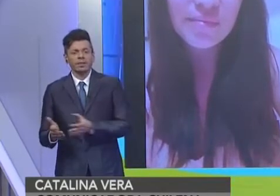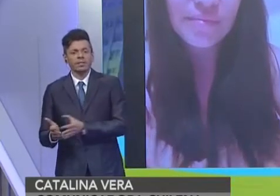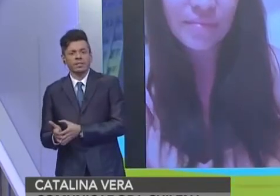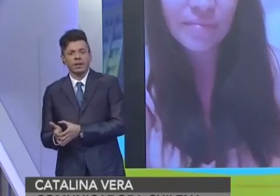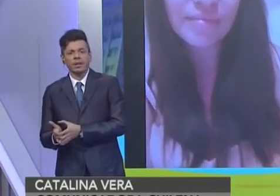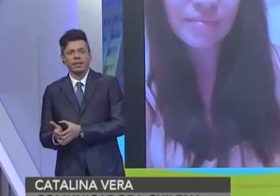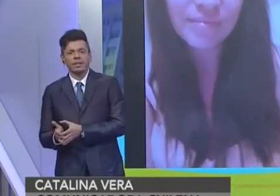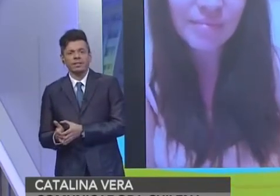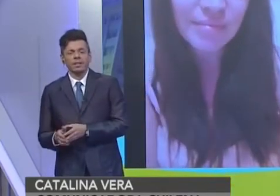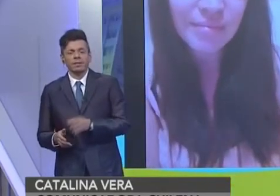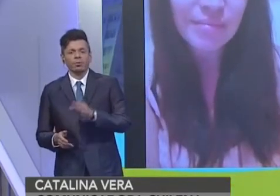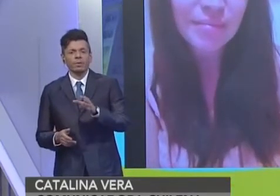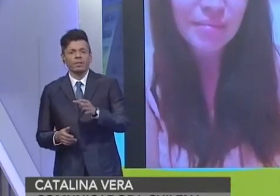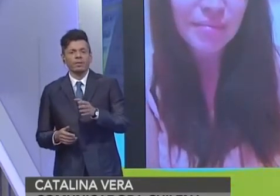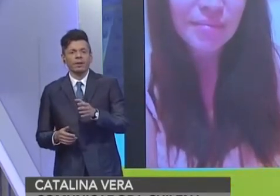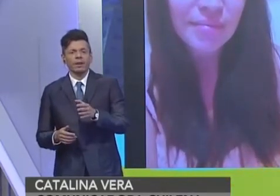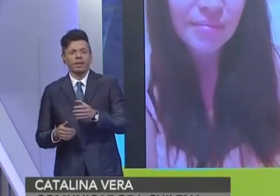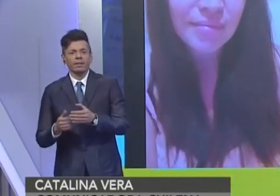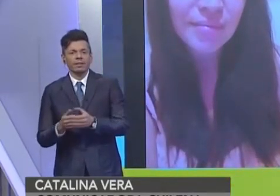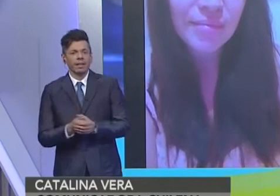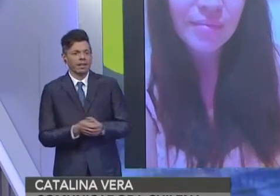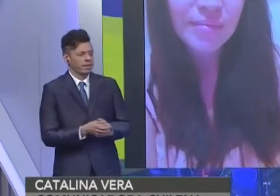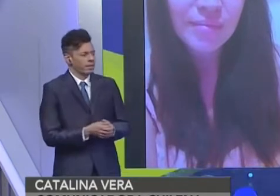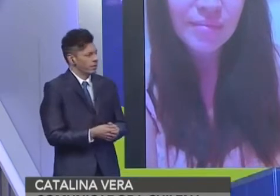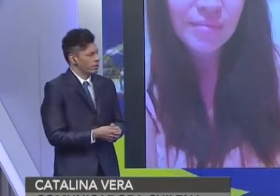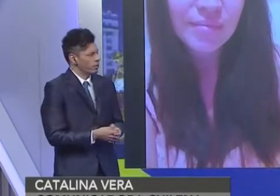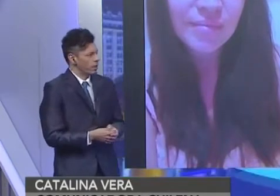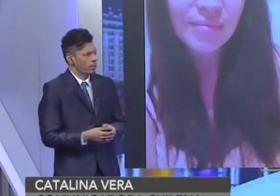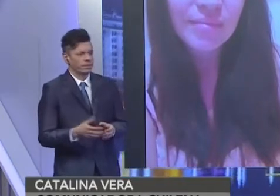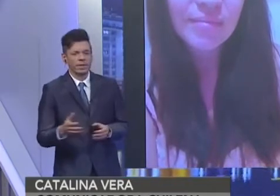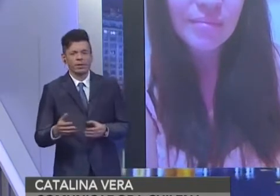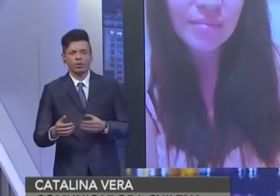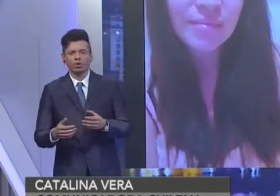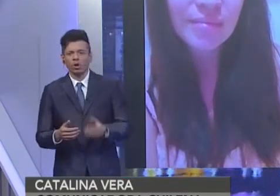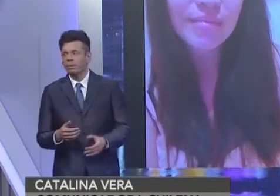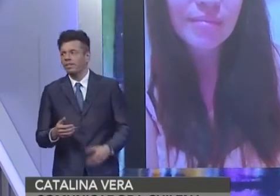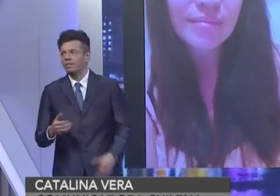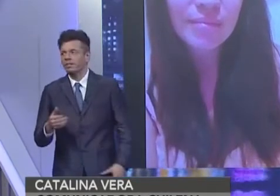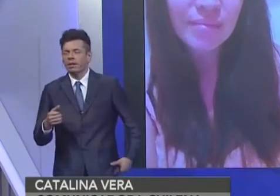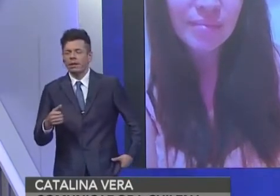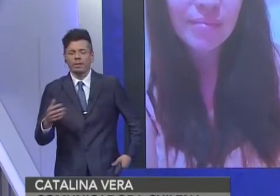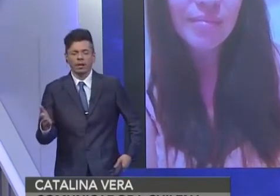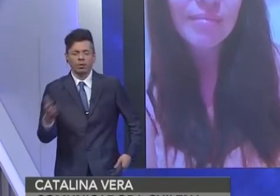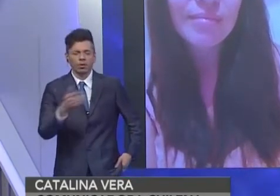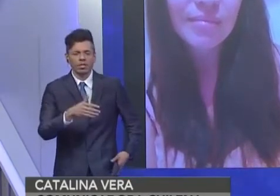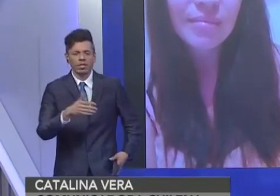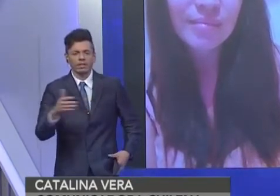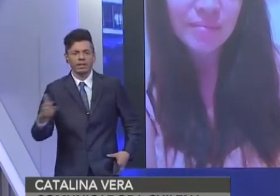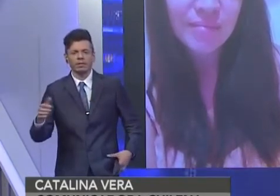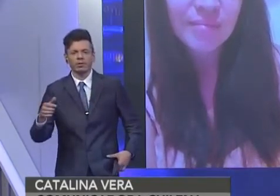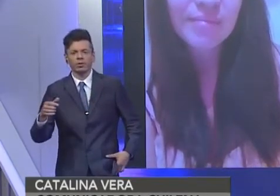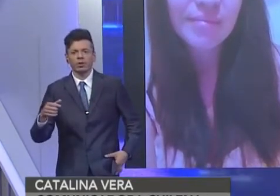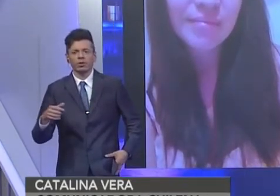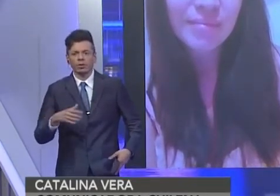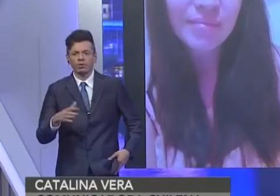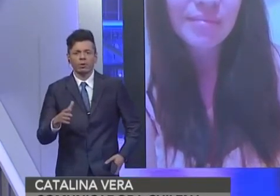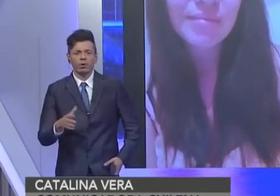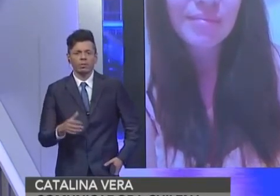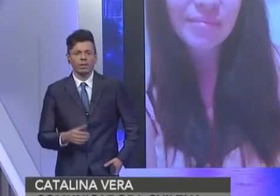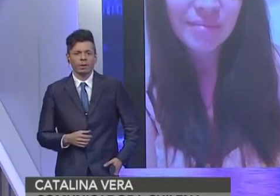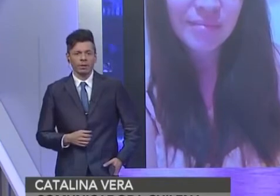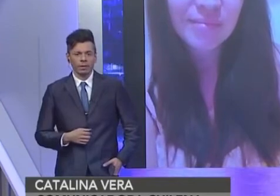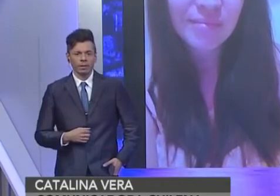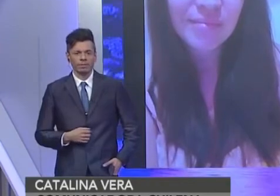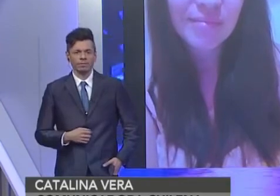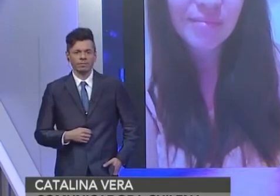día, ¿qué actividades están abiertas? Puntualmente te voy a hablar de quizás las que tienen que ver con el esparcimiento, shoppings, espectáculos, cine, teatro. Contanos un